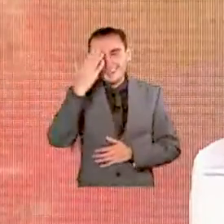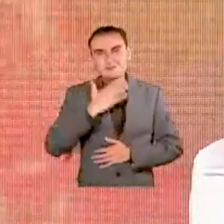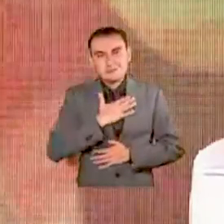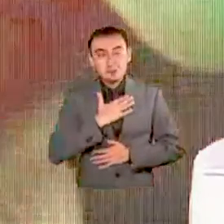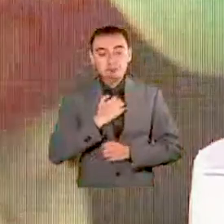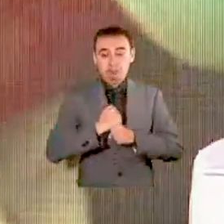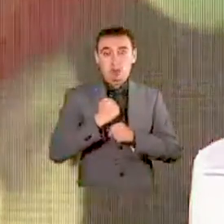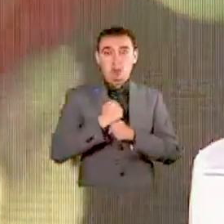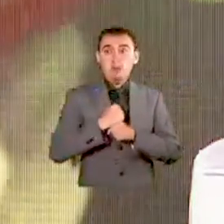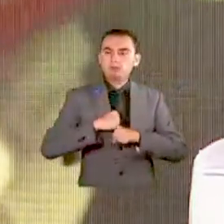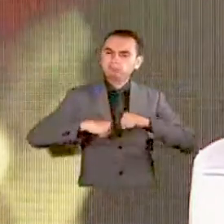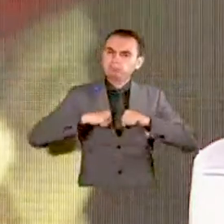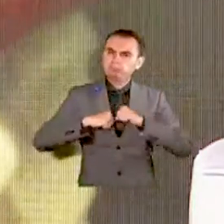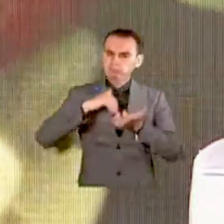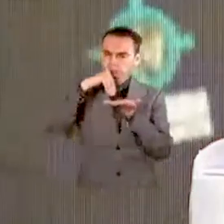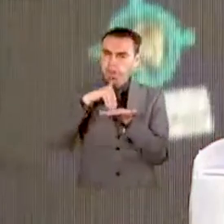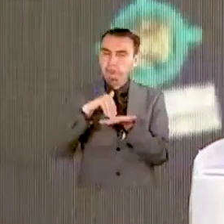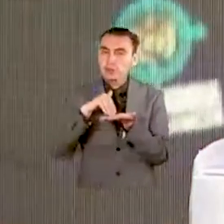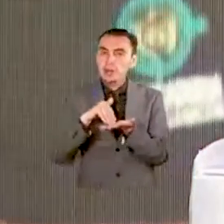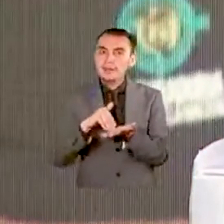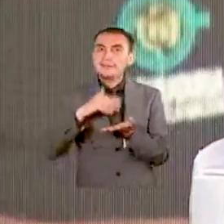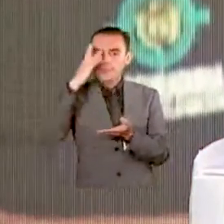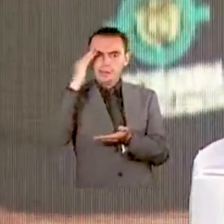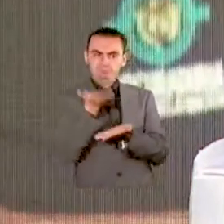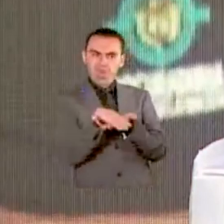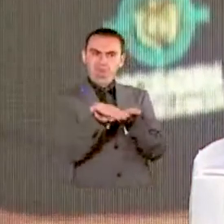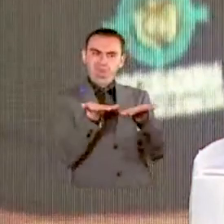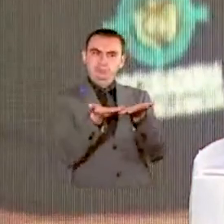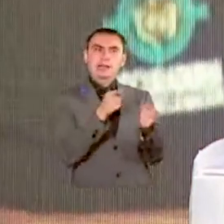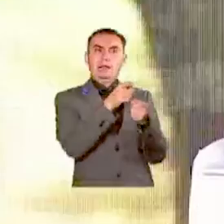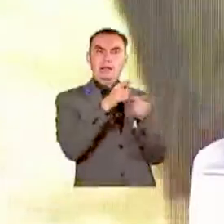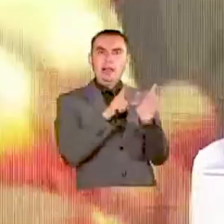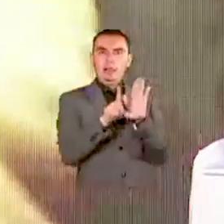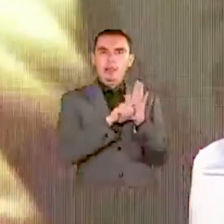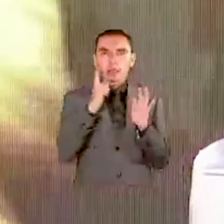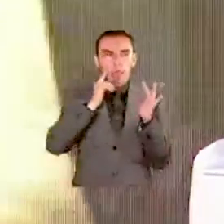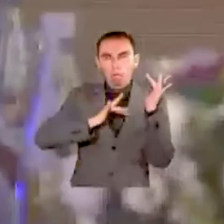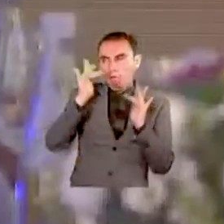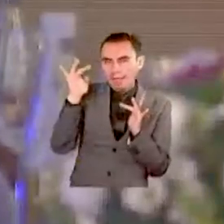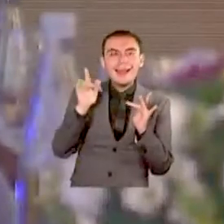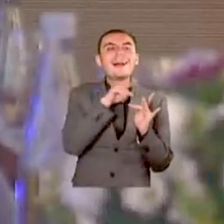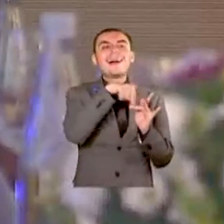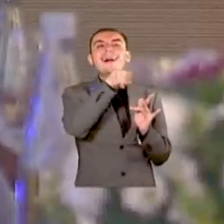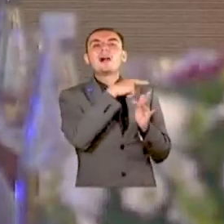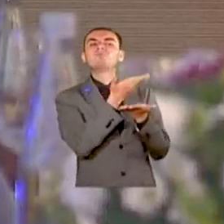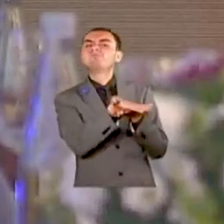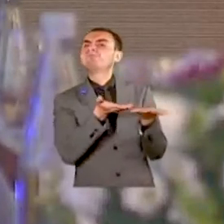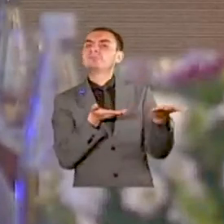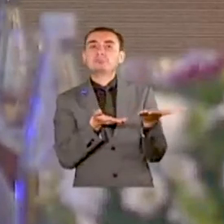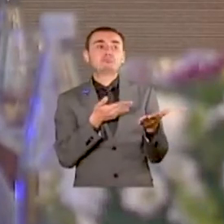para efectos de ser duros con quien infringe la ley, con quien infringe sus deberes, no importa quién sea de la